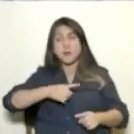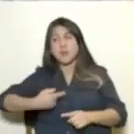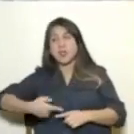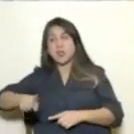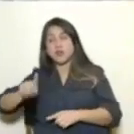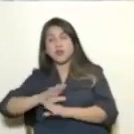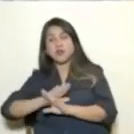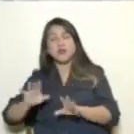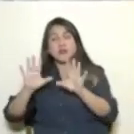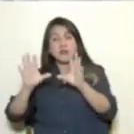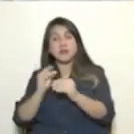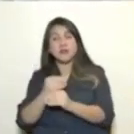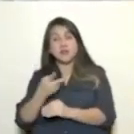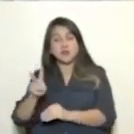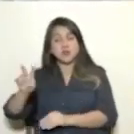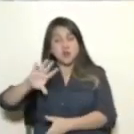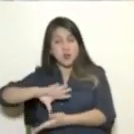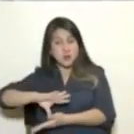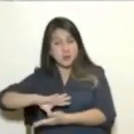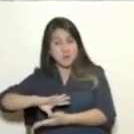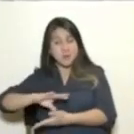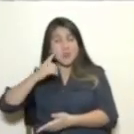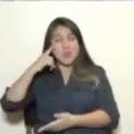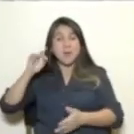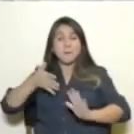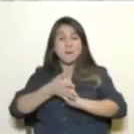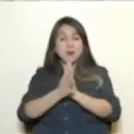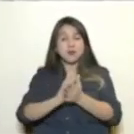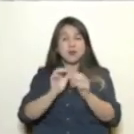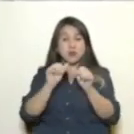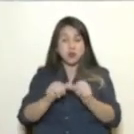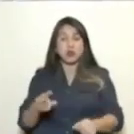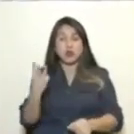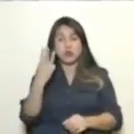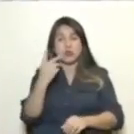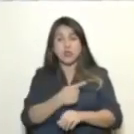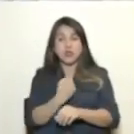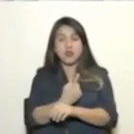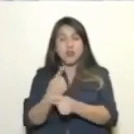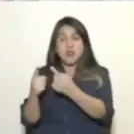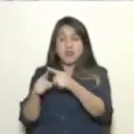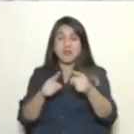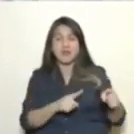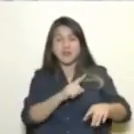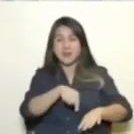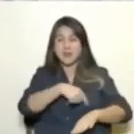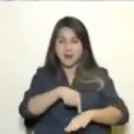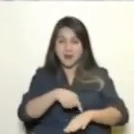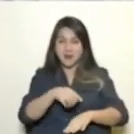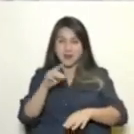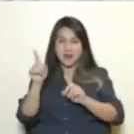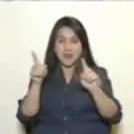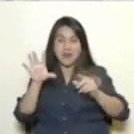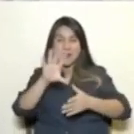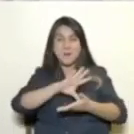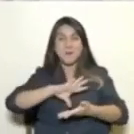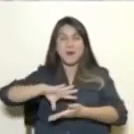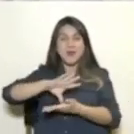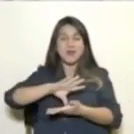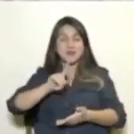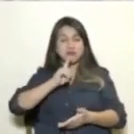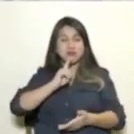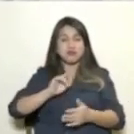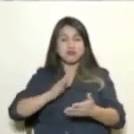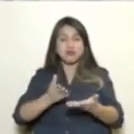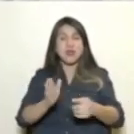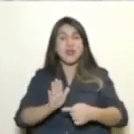terminó a hablar a las 10 de la noche en su país. Pero todo esto duró 3 horas, porque con las diferencias horarias, bueno... Entonces, ahí tú tienes el